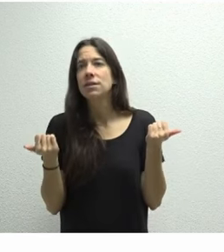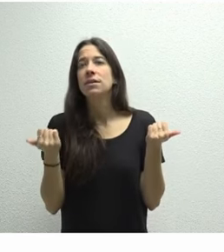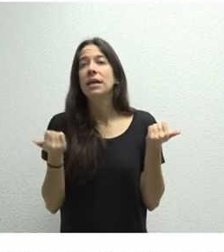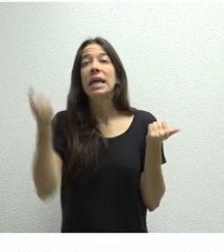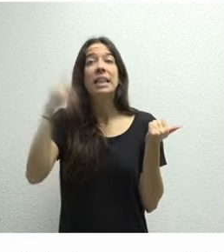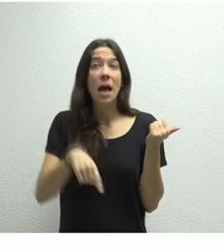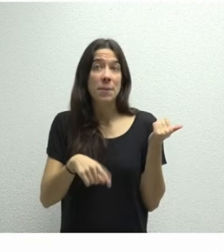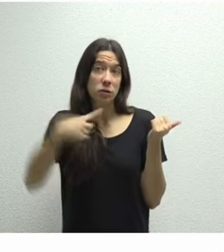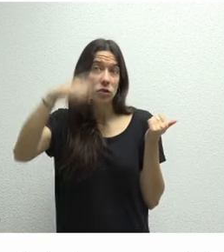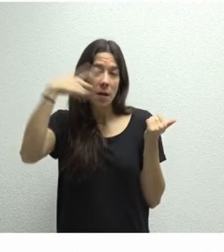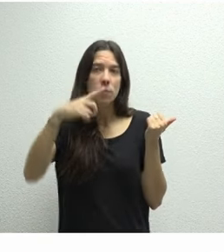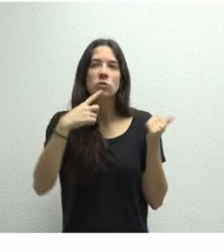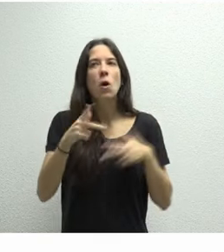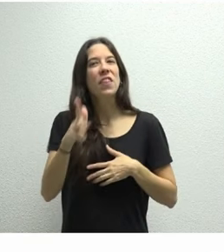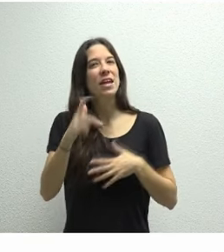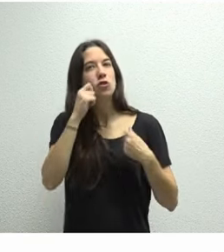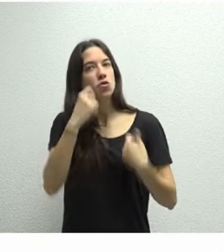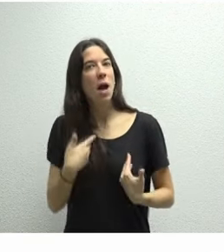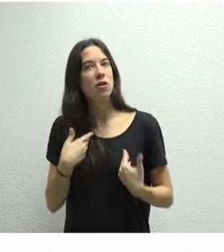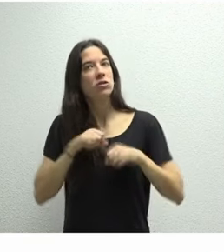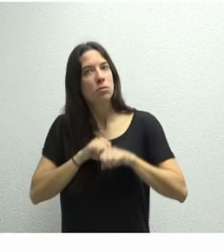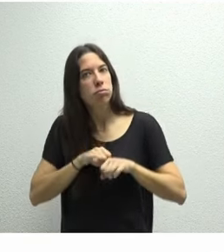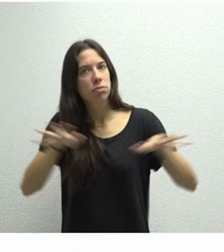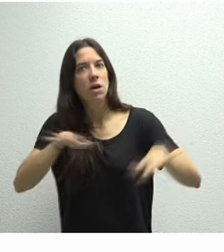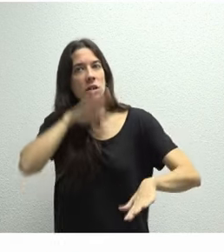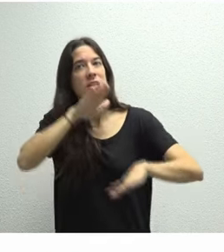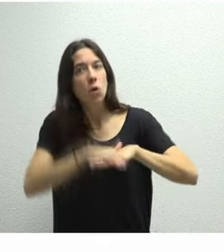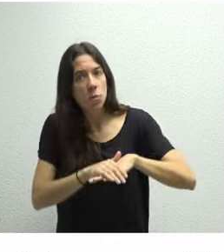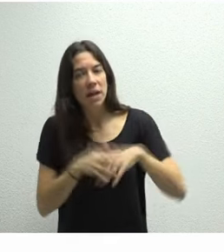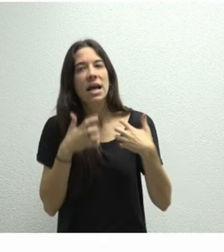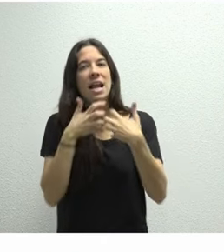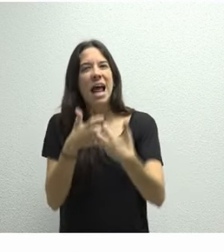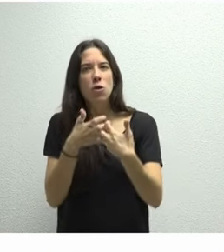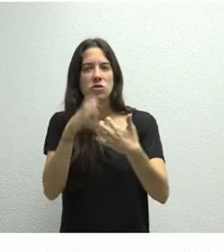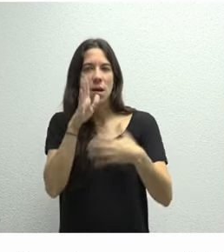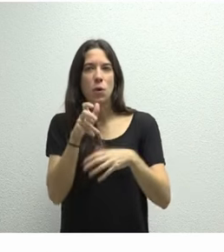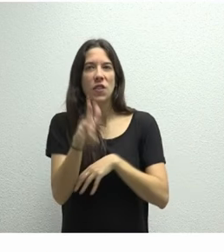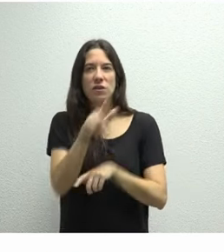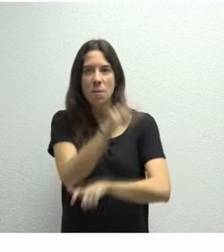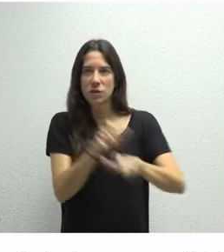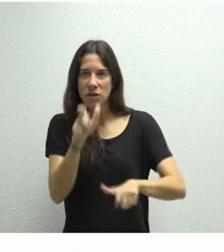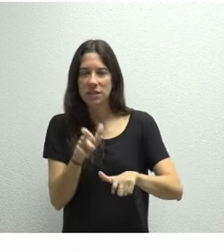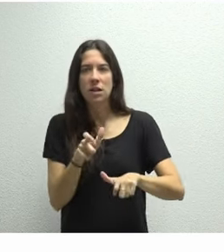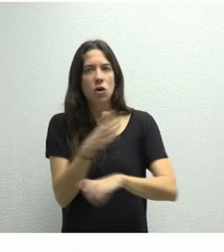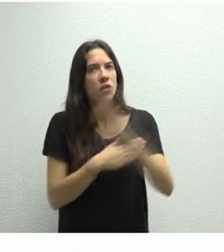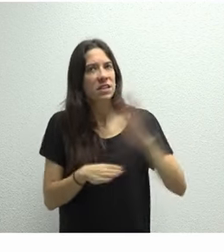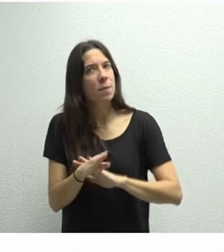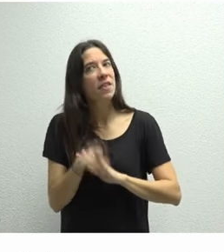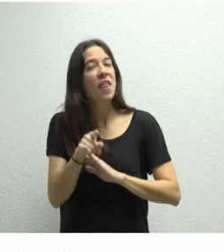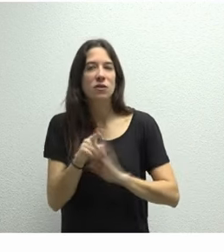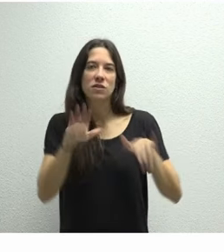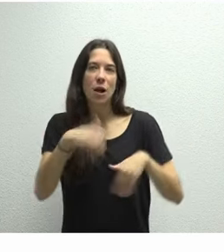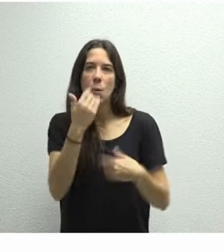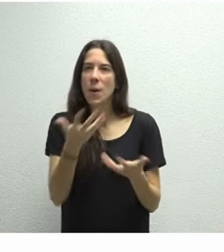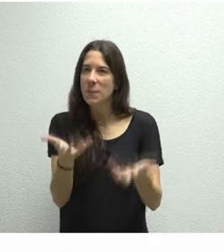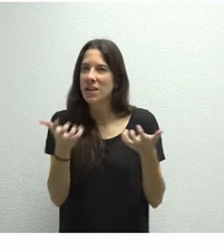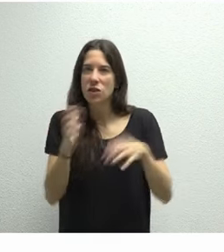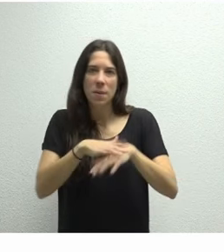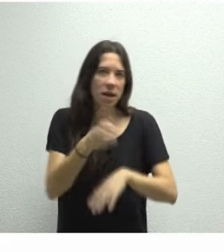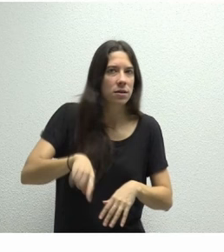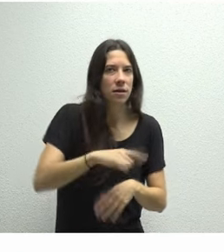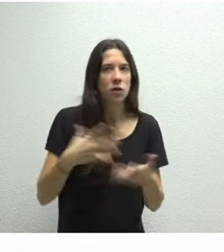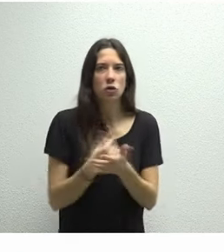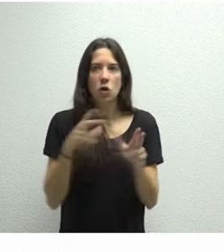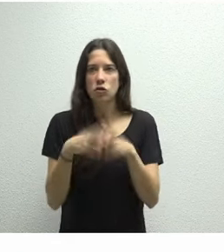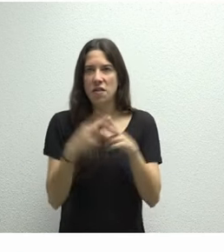la expansión de los Derechos Humanos beneficia a todos la lucha por los derechos de las personas con discapacidad siempre es la lucha por los derechos humanos y esa